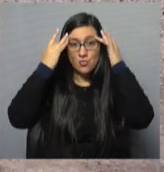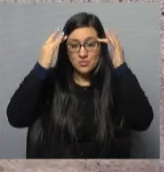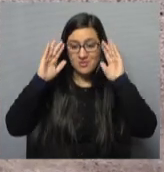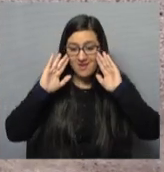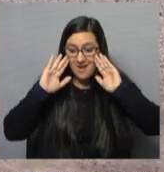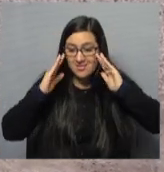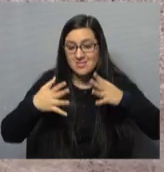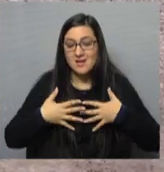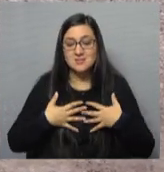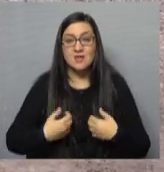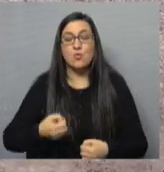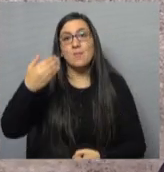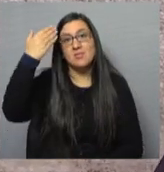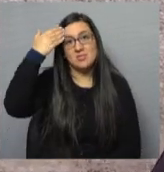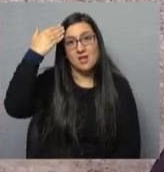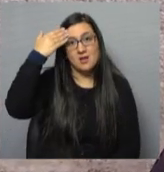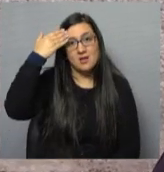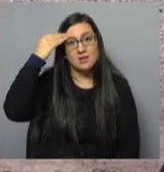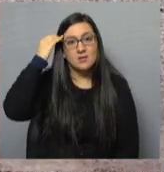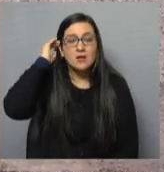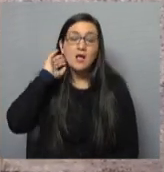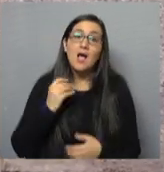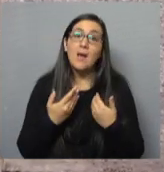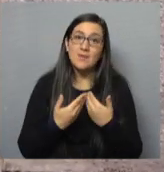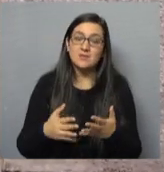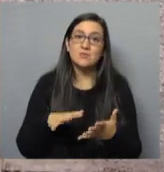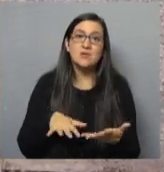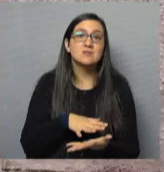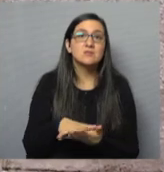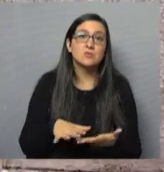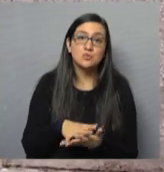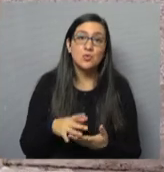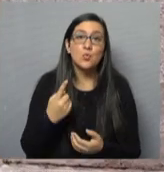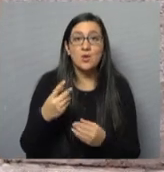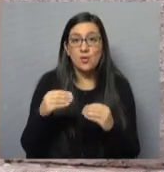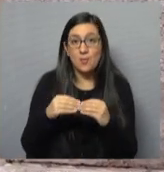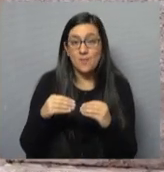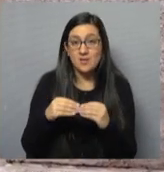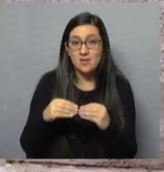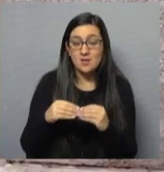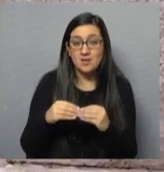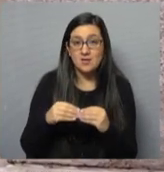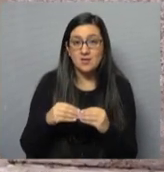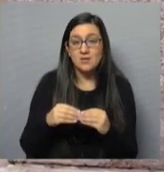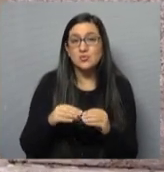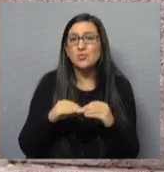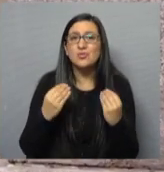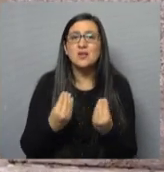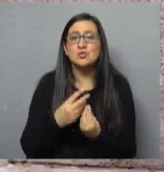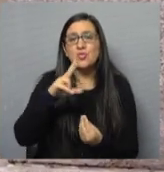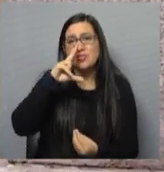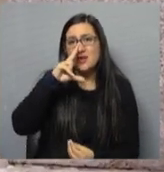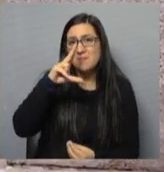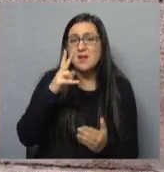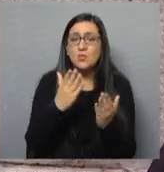atienda la salud mental. También a partir de una situación que vivieron con una de las compañeras, son 3.000 los estudiantes del